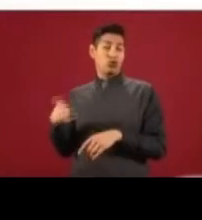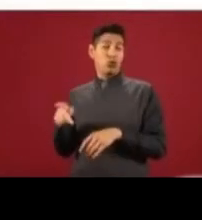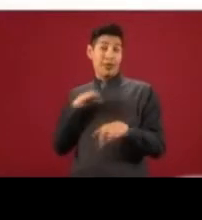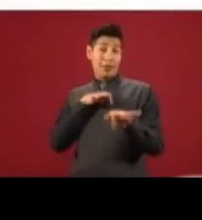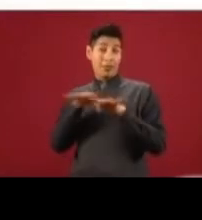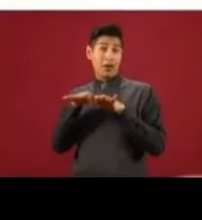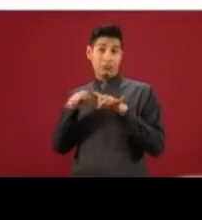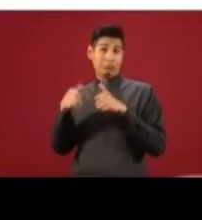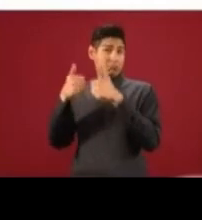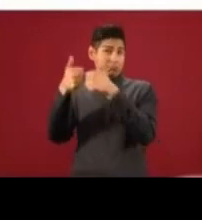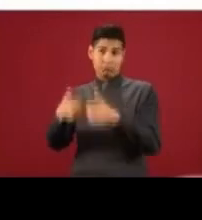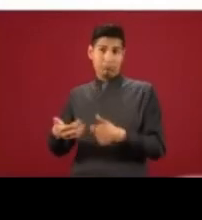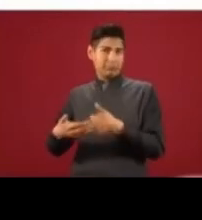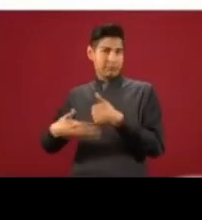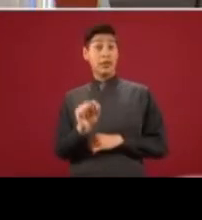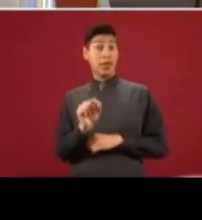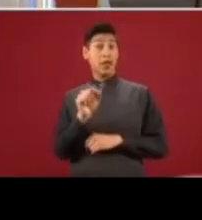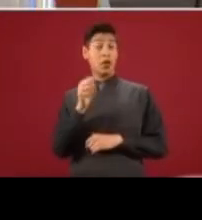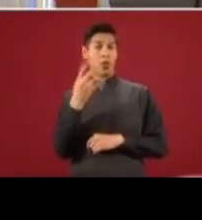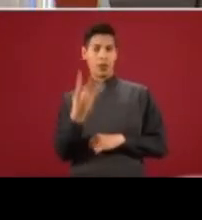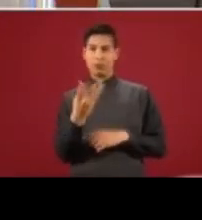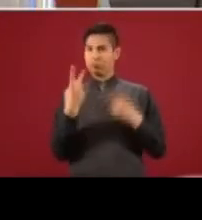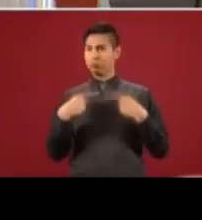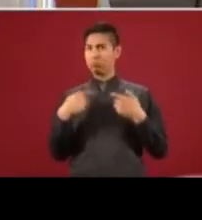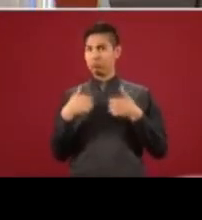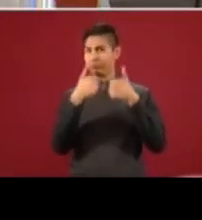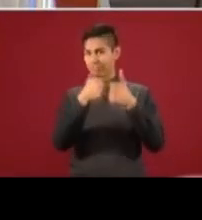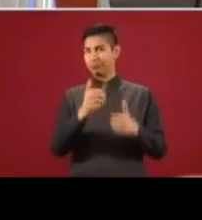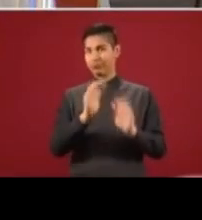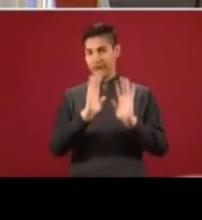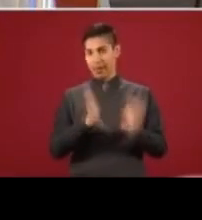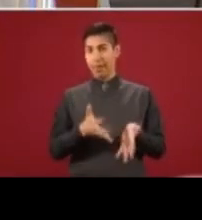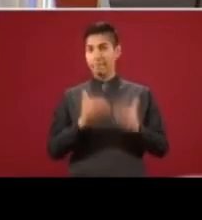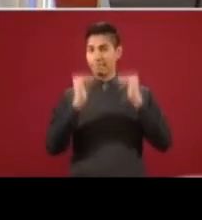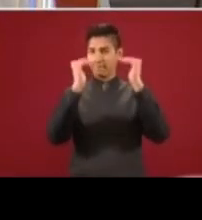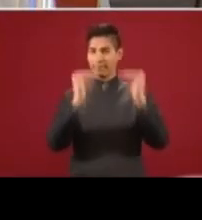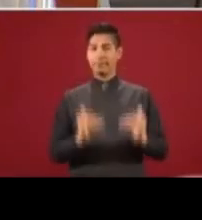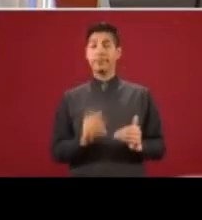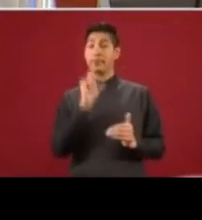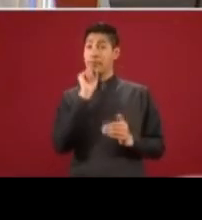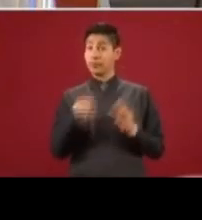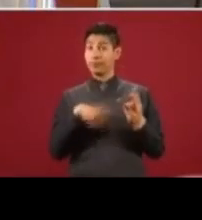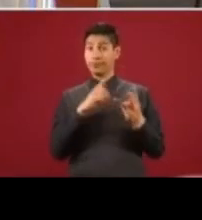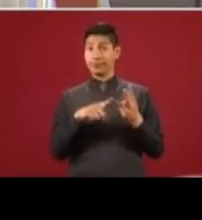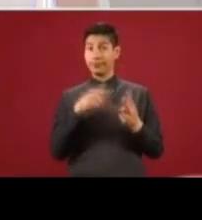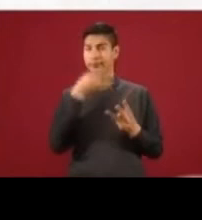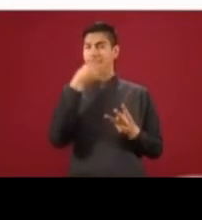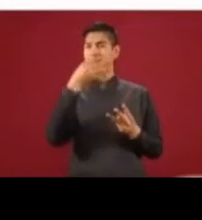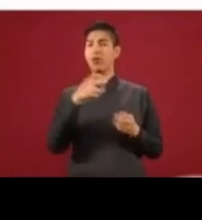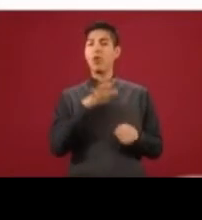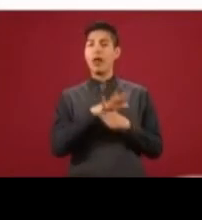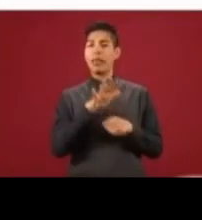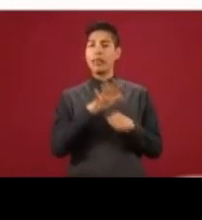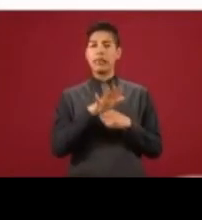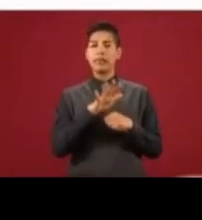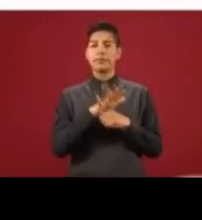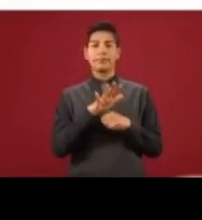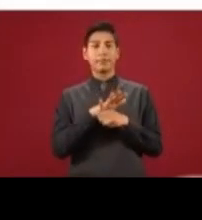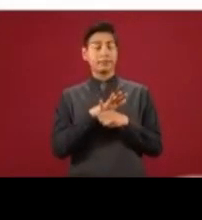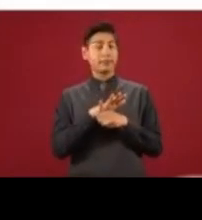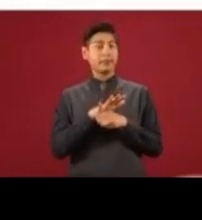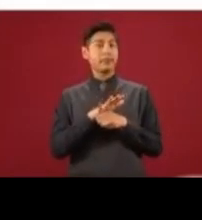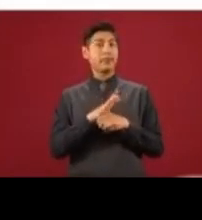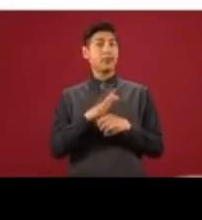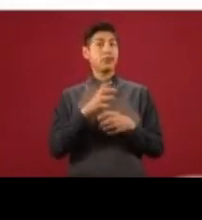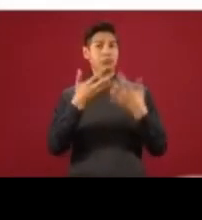contratos temporales. Es la tercera encomienda, que es garantizar que existan los equipos médicos en